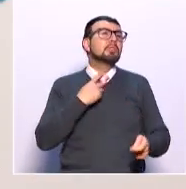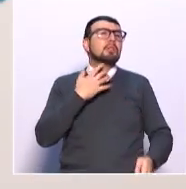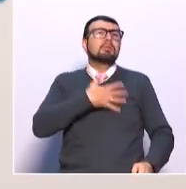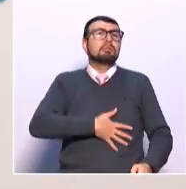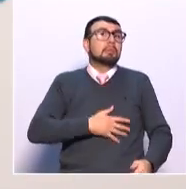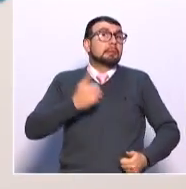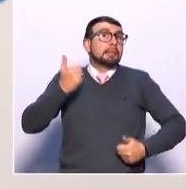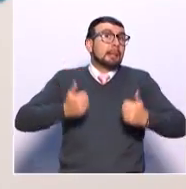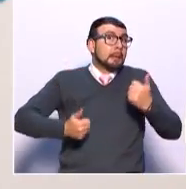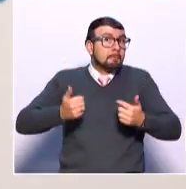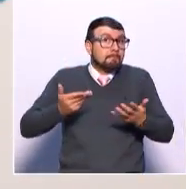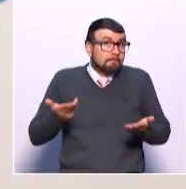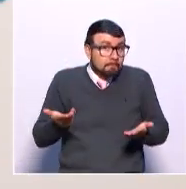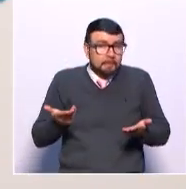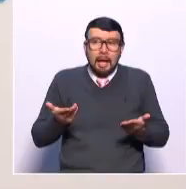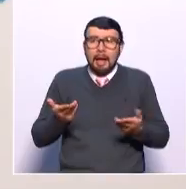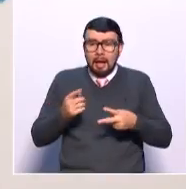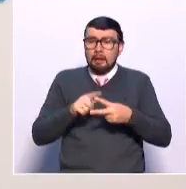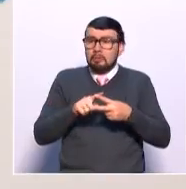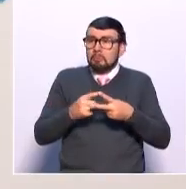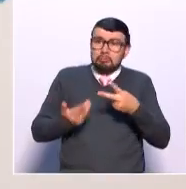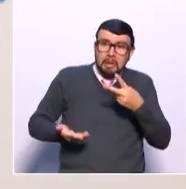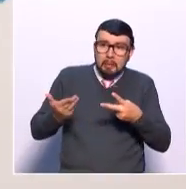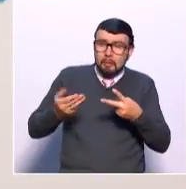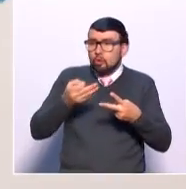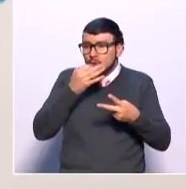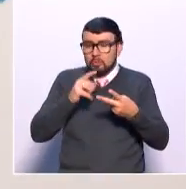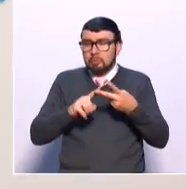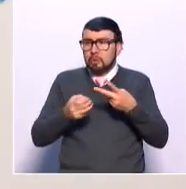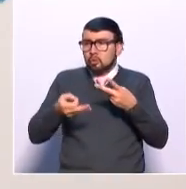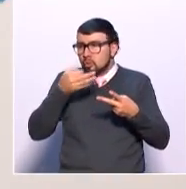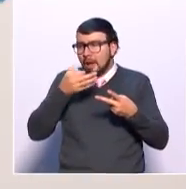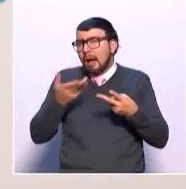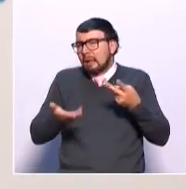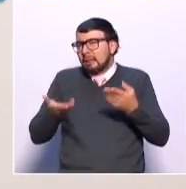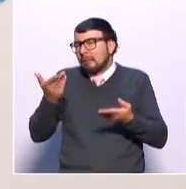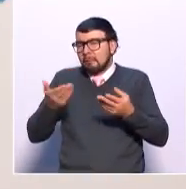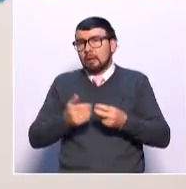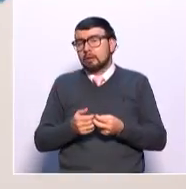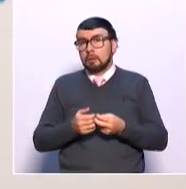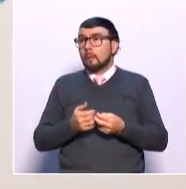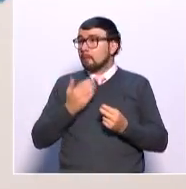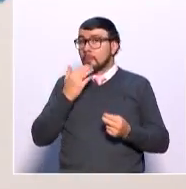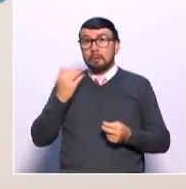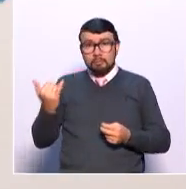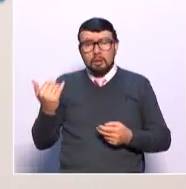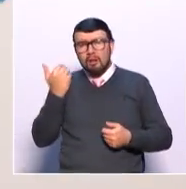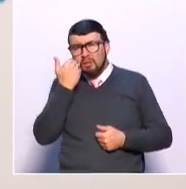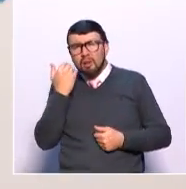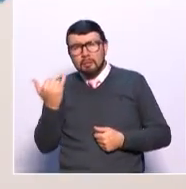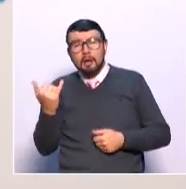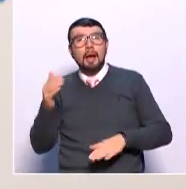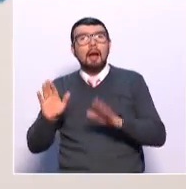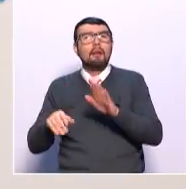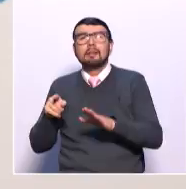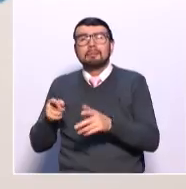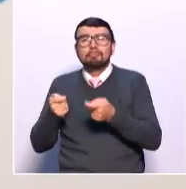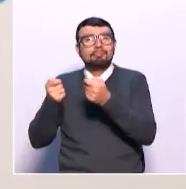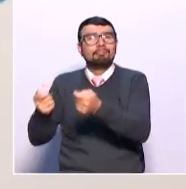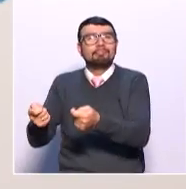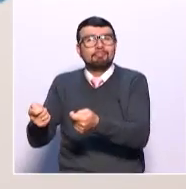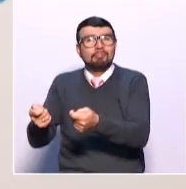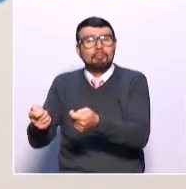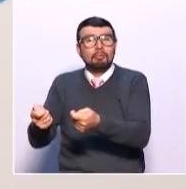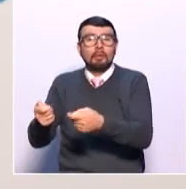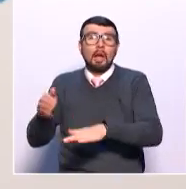dependiendo del diagnóstico es el tratamiento nosotros hemos utilizado en estos casos por ejemplo el